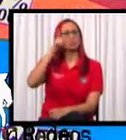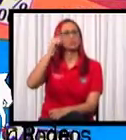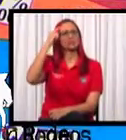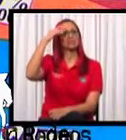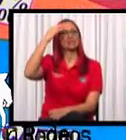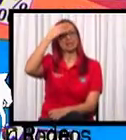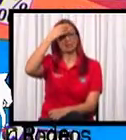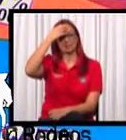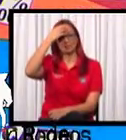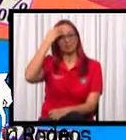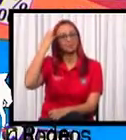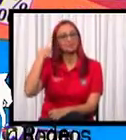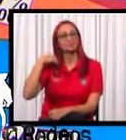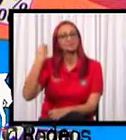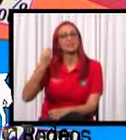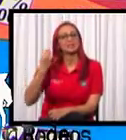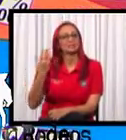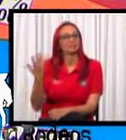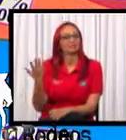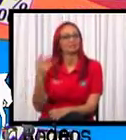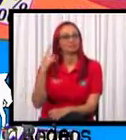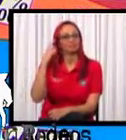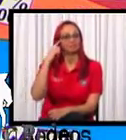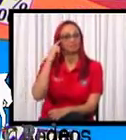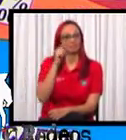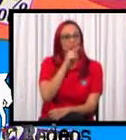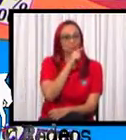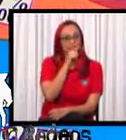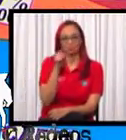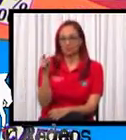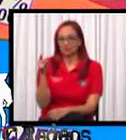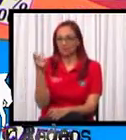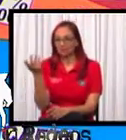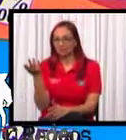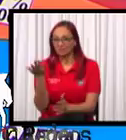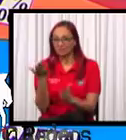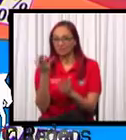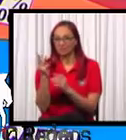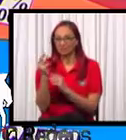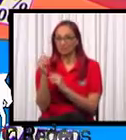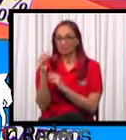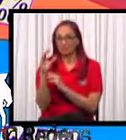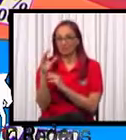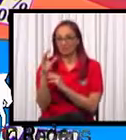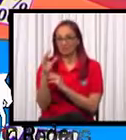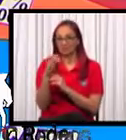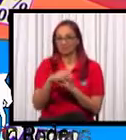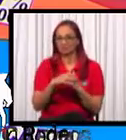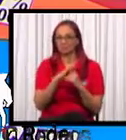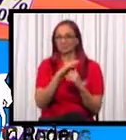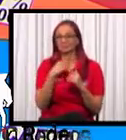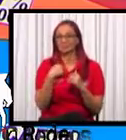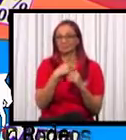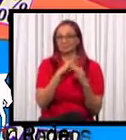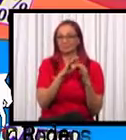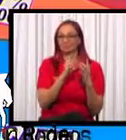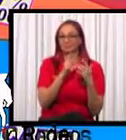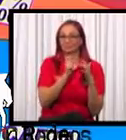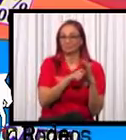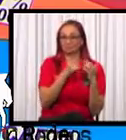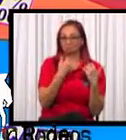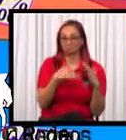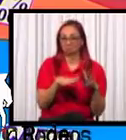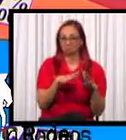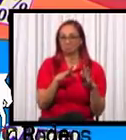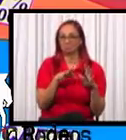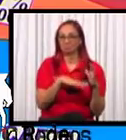qué les hace, qué piensan ustedes de que el MAC y el MEC hayan firmado ya y Comercio